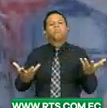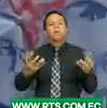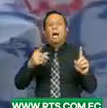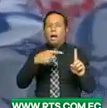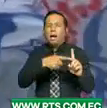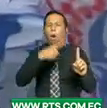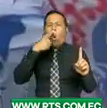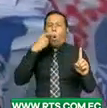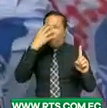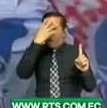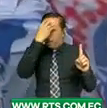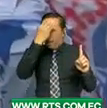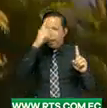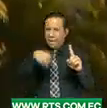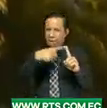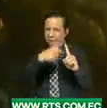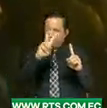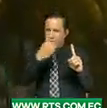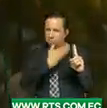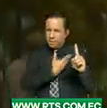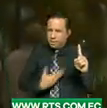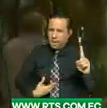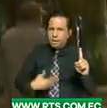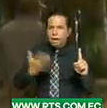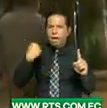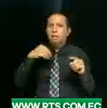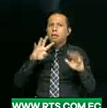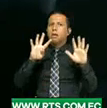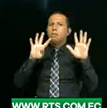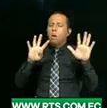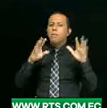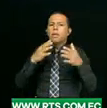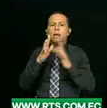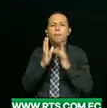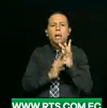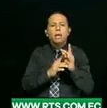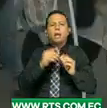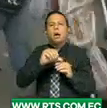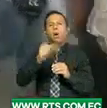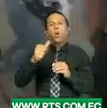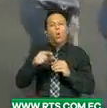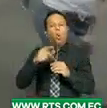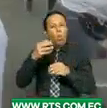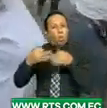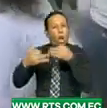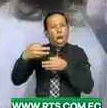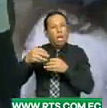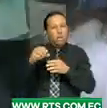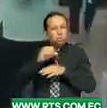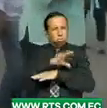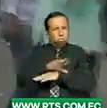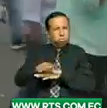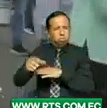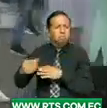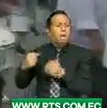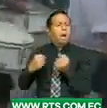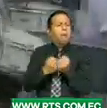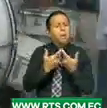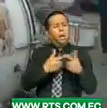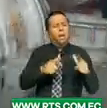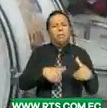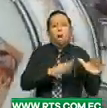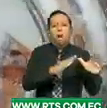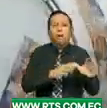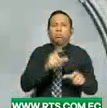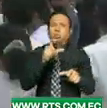ex vicepresidente Jorge Glass el pasado 9 de abril por un juez de Manglar Alto. Decenas de simpatizantes del exfuncionario